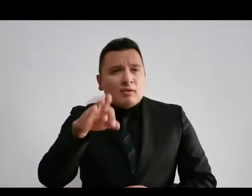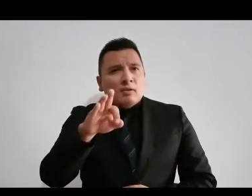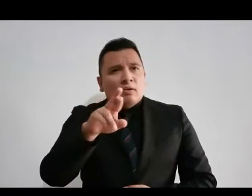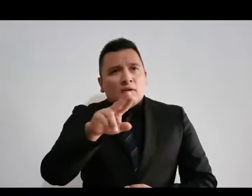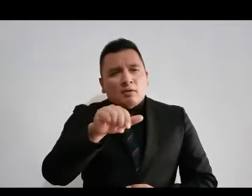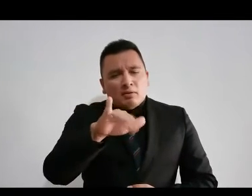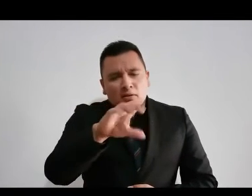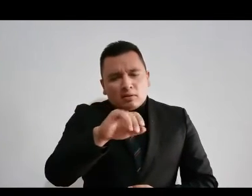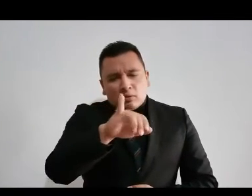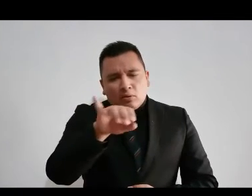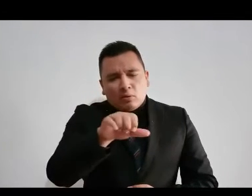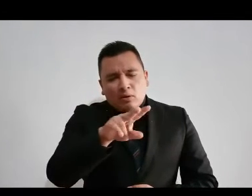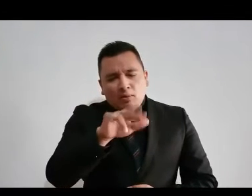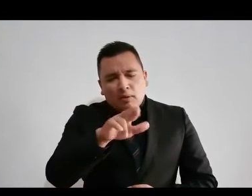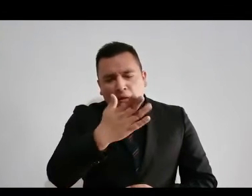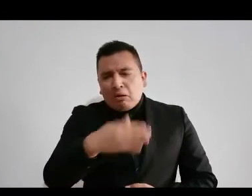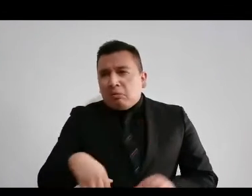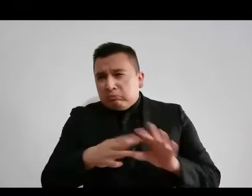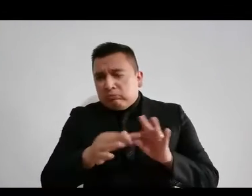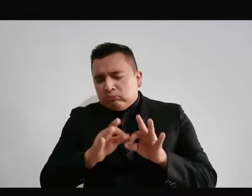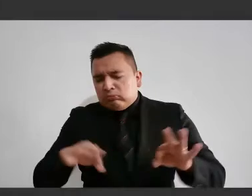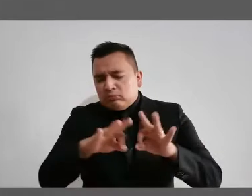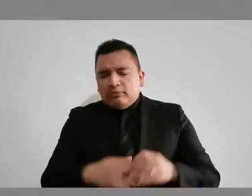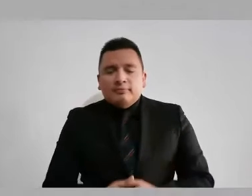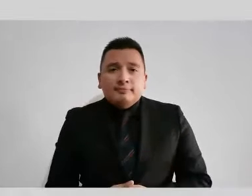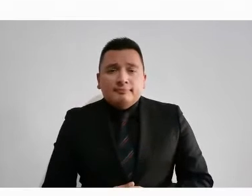Javier Torres Rodríguez, nos presenta una interesante charla.